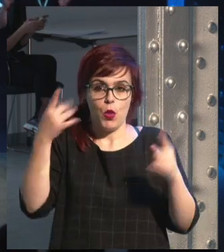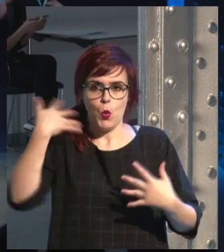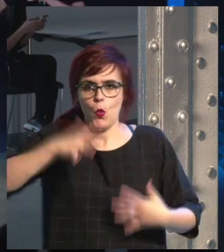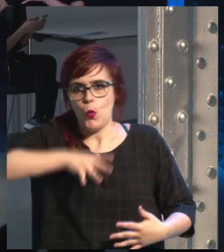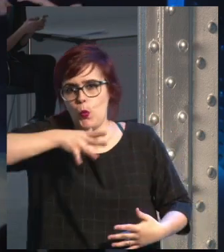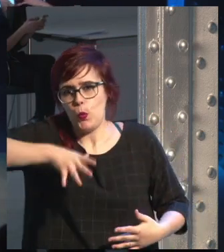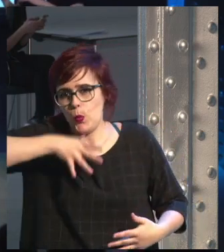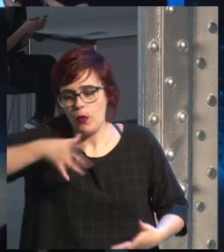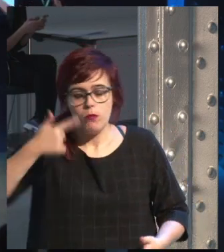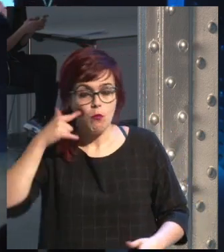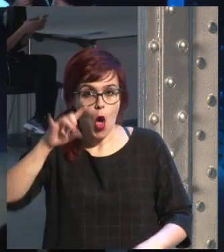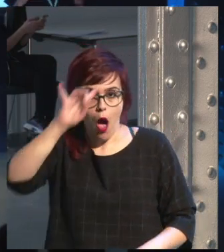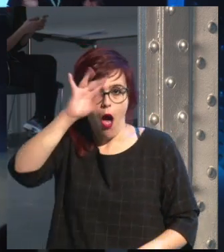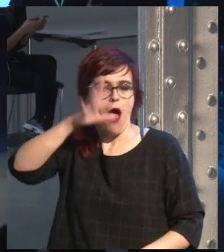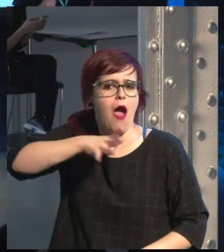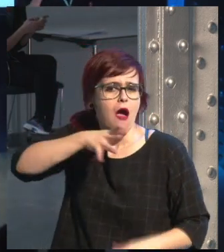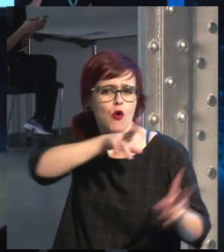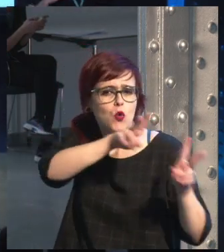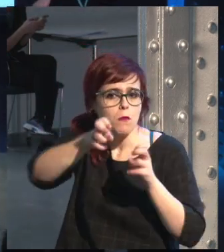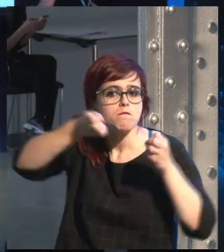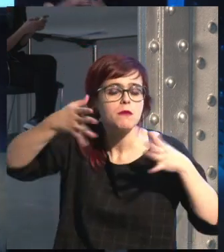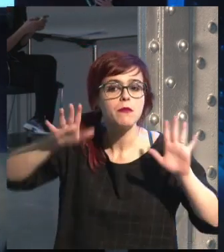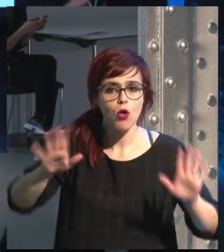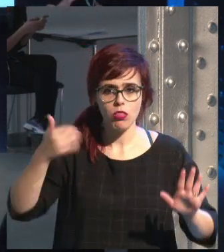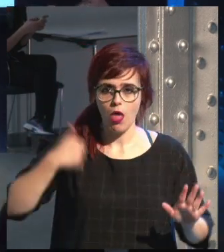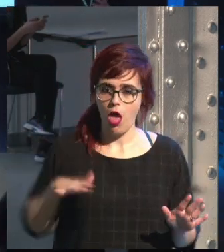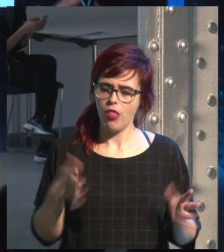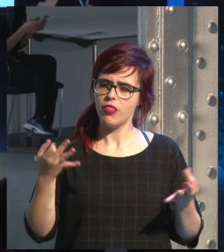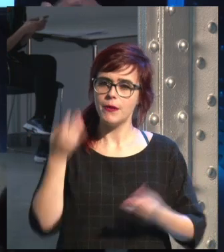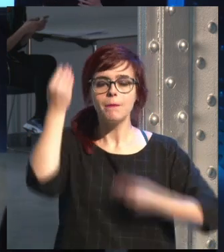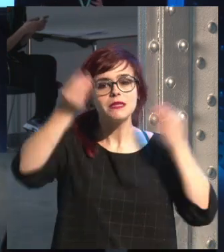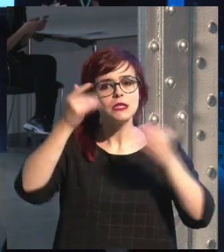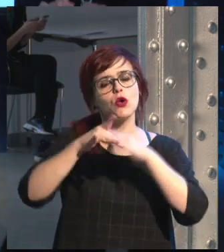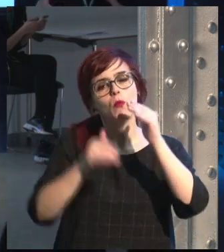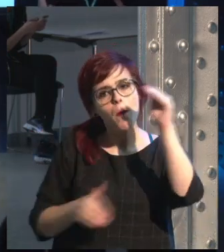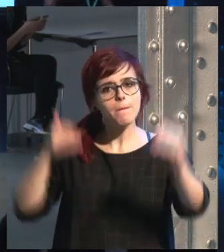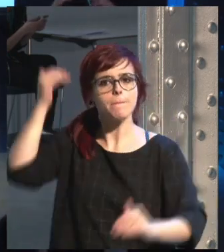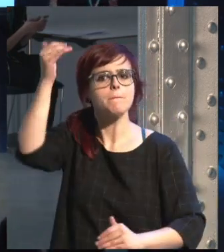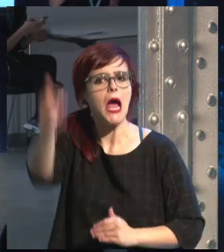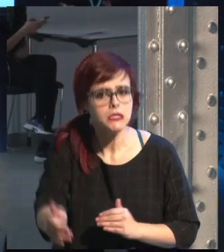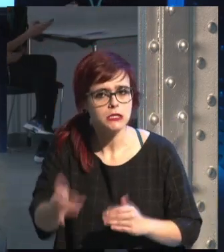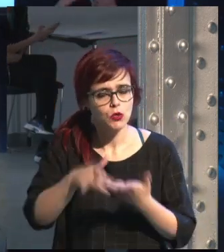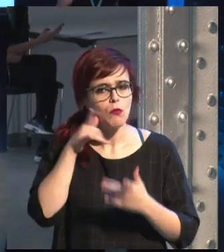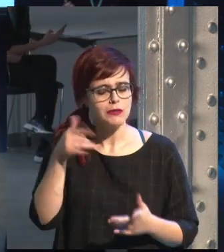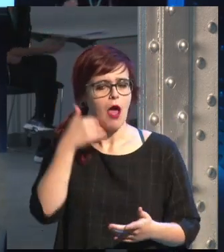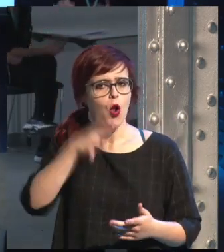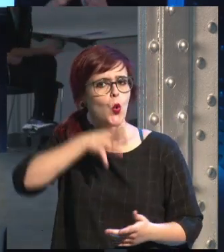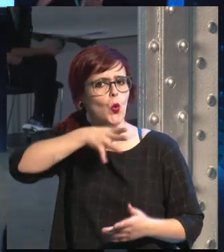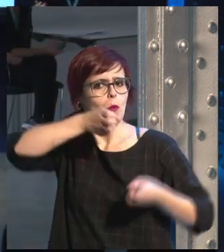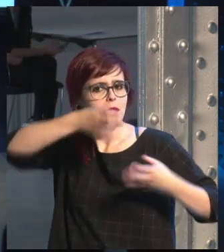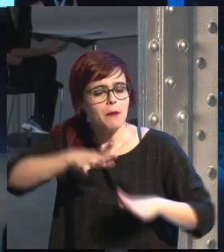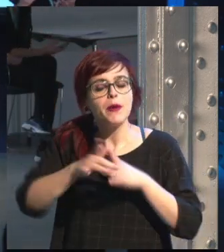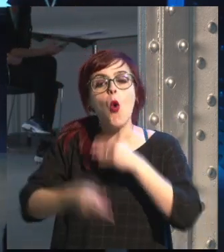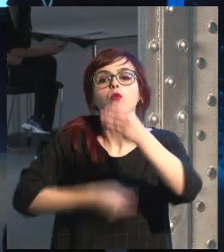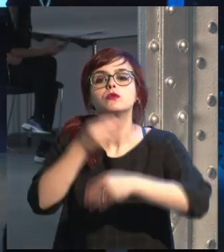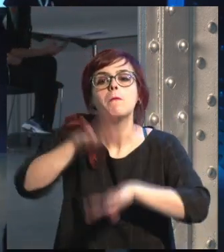¿no? Oye, qué chulo, esto es estupendo, muy novedoso. Pero allá hay que empezar a dar el siguiente paso, aparte de lo espectacular que es, a usarlo, que realmente